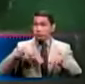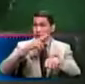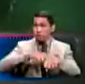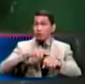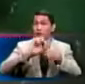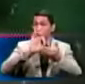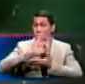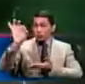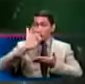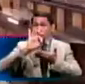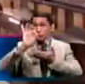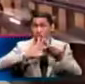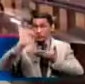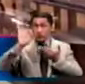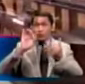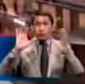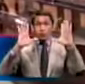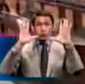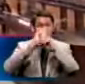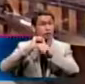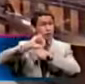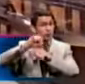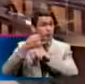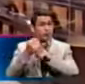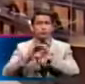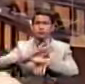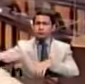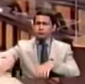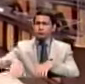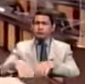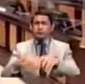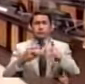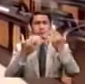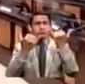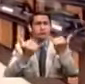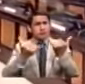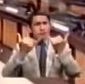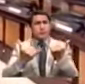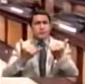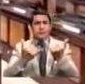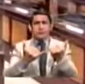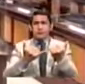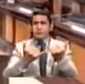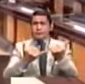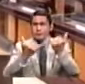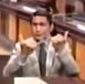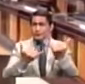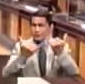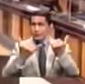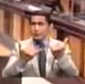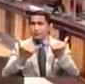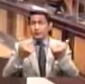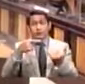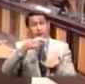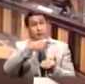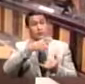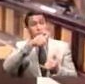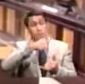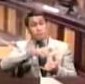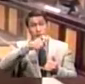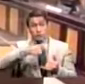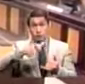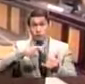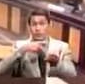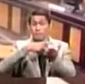noche del jueves. El documento final dispone que promotores de conciertos sí pagarán impuesto a la renta. Estarán sujetos a una retención en la fuente del impuesto